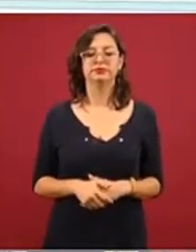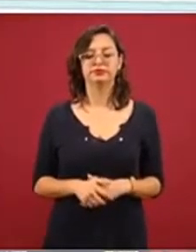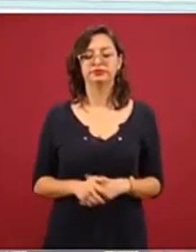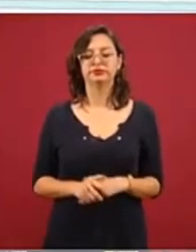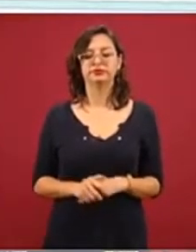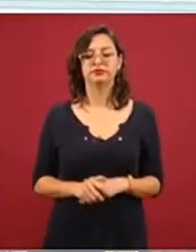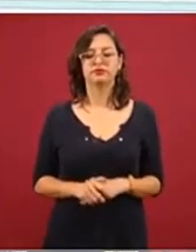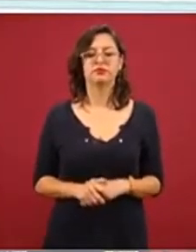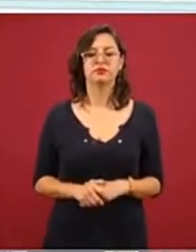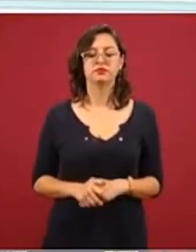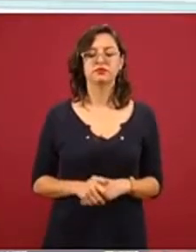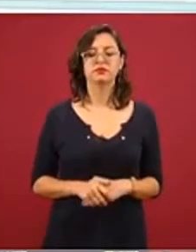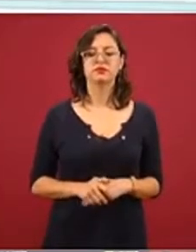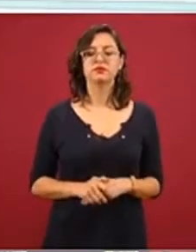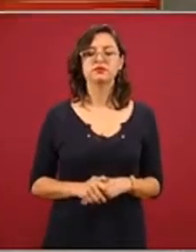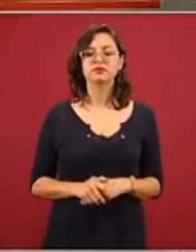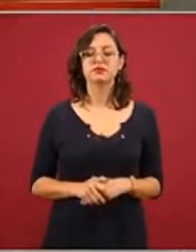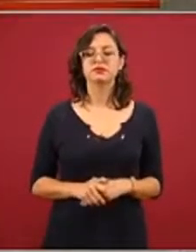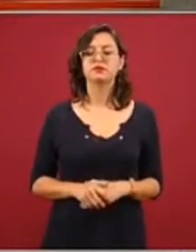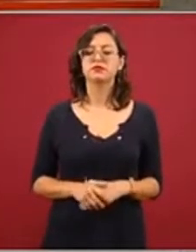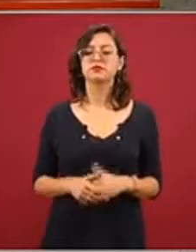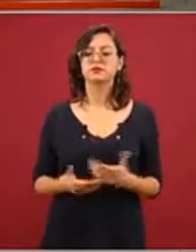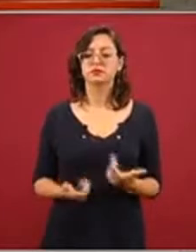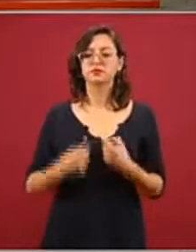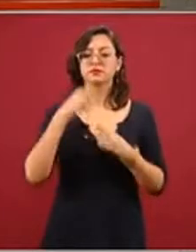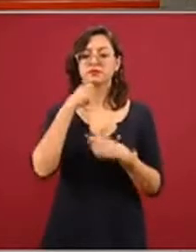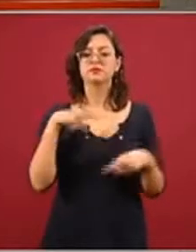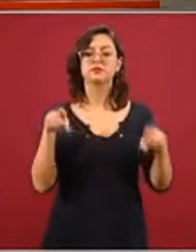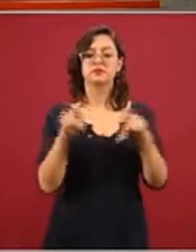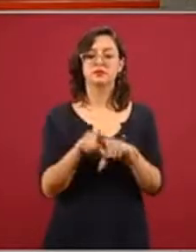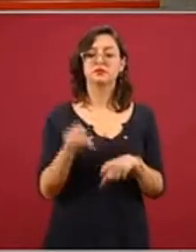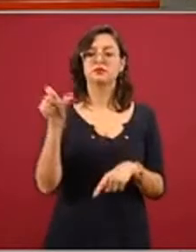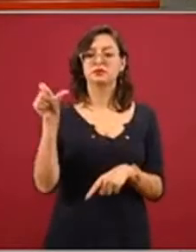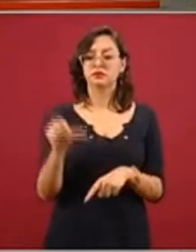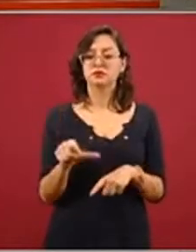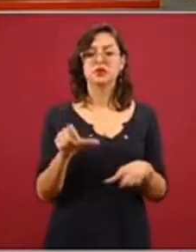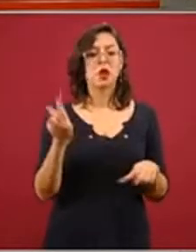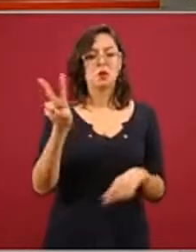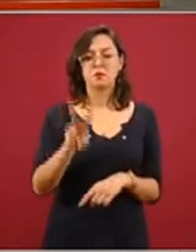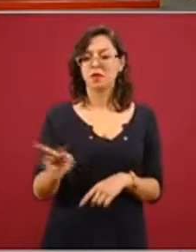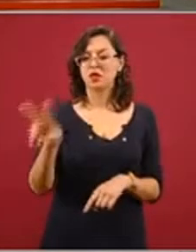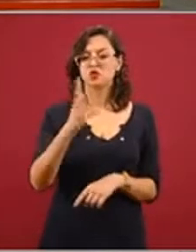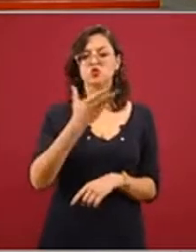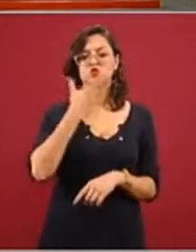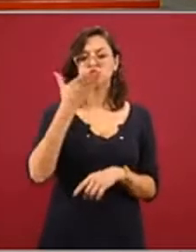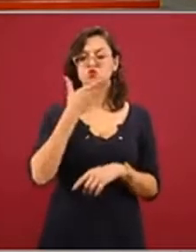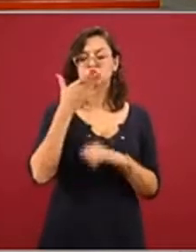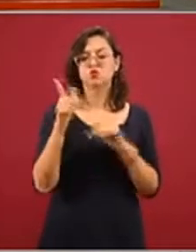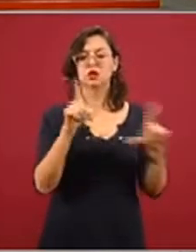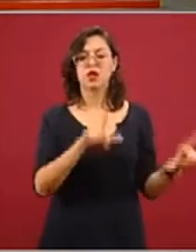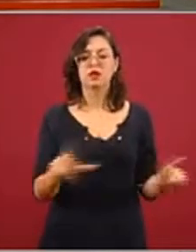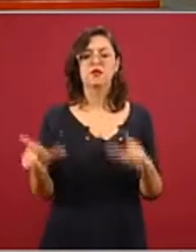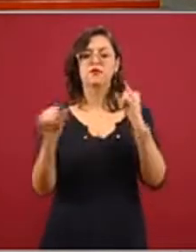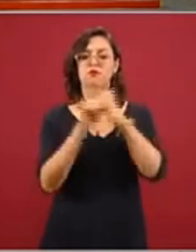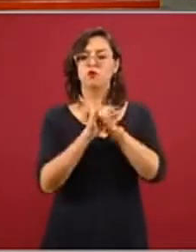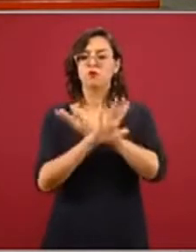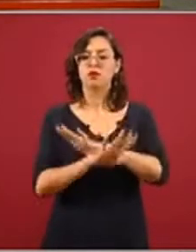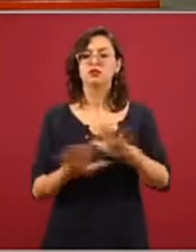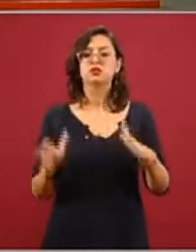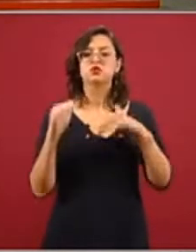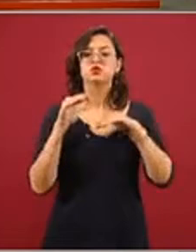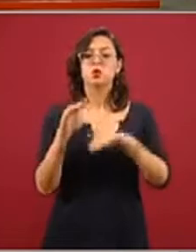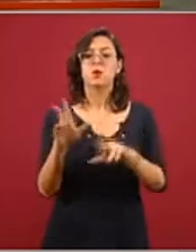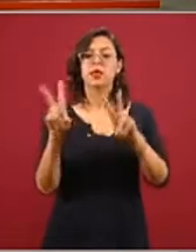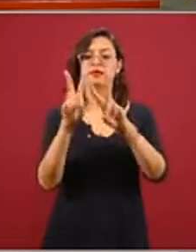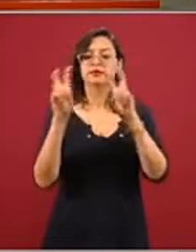servicios. El día de hoy anexamos siempre al panorama epidemiológico, los días viernes, el grupo de información, la actualización